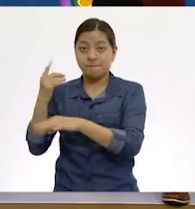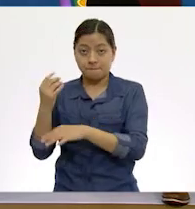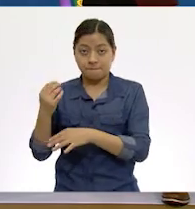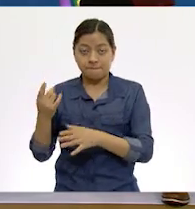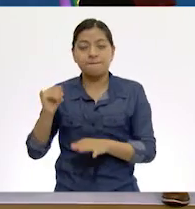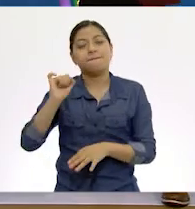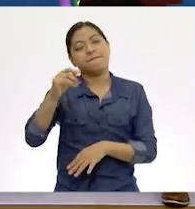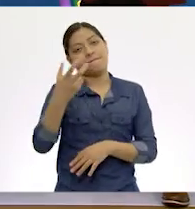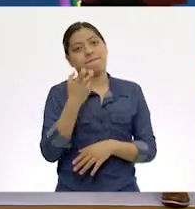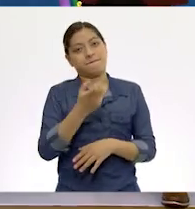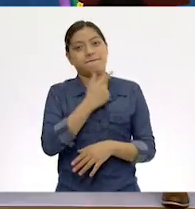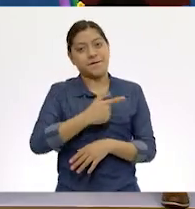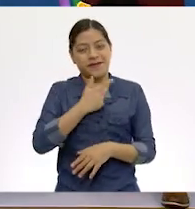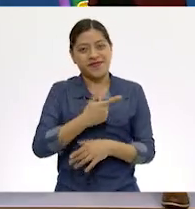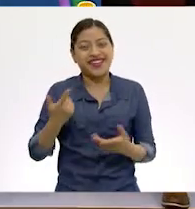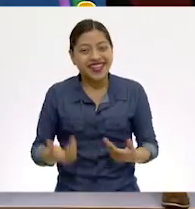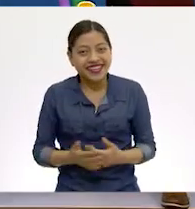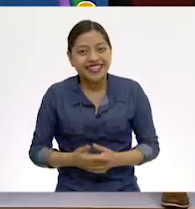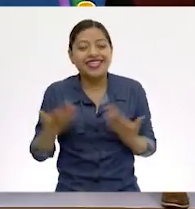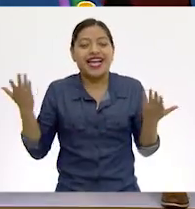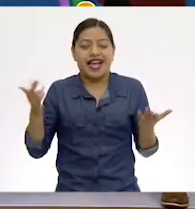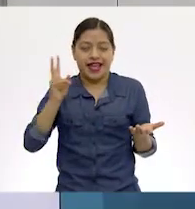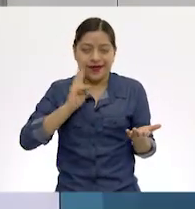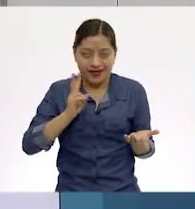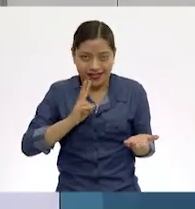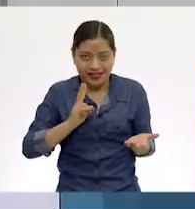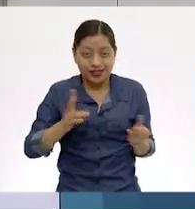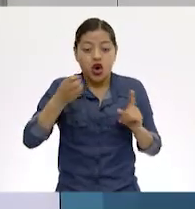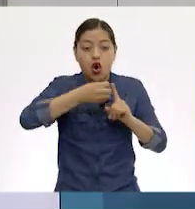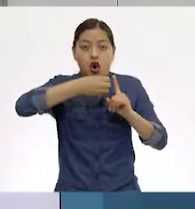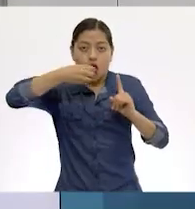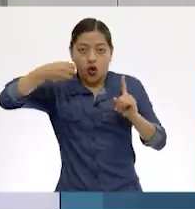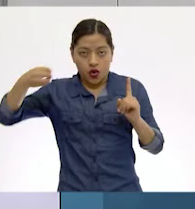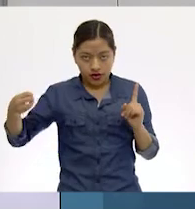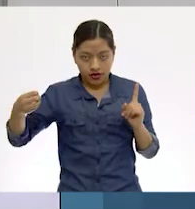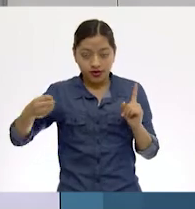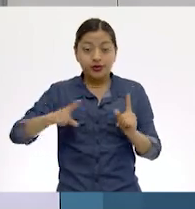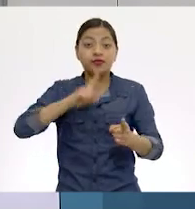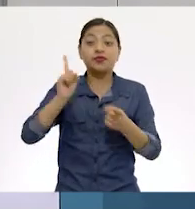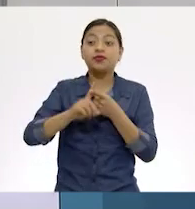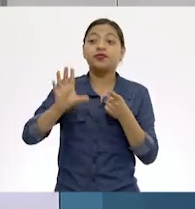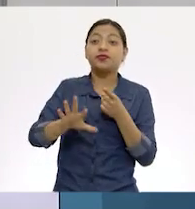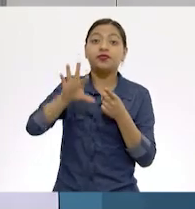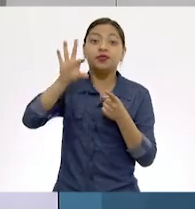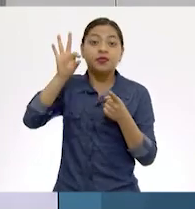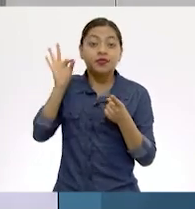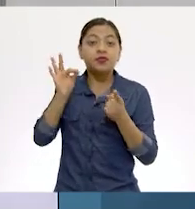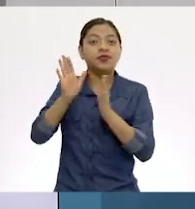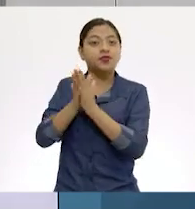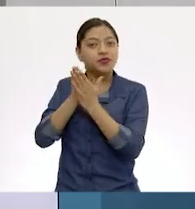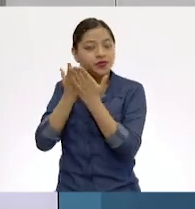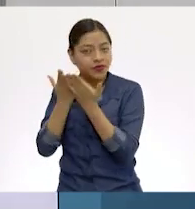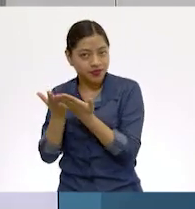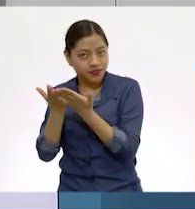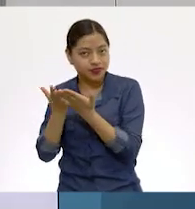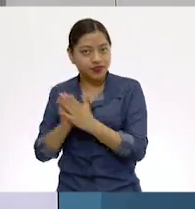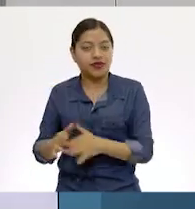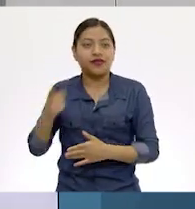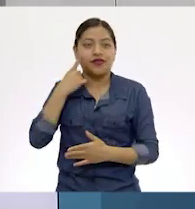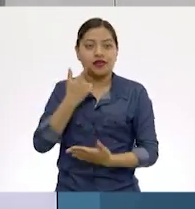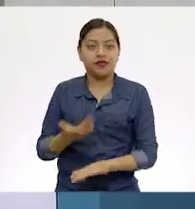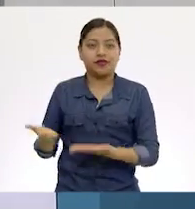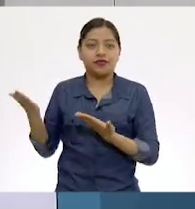Bien, pues primero vamos a revisar cómo se organizan los datos de una referencia bibliográfica. Uh-huh. Aquí tenemos varios